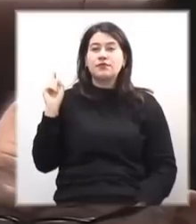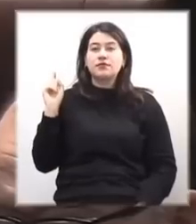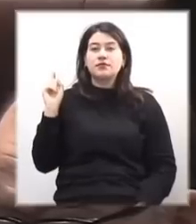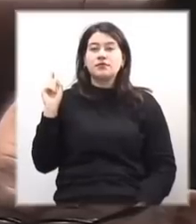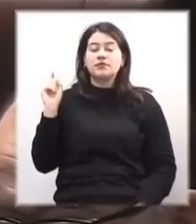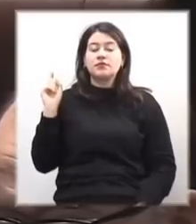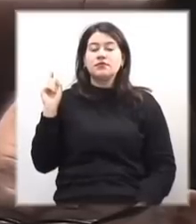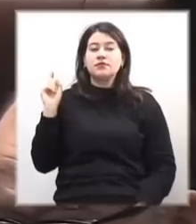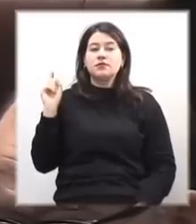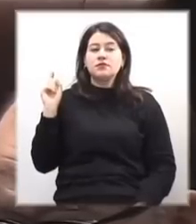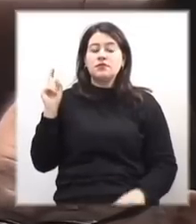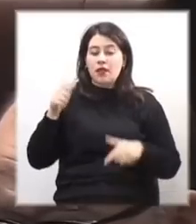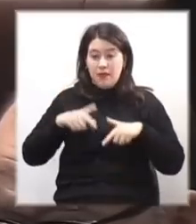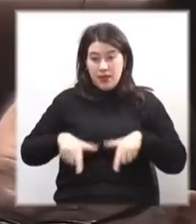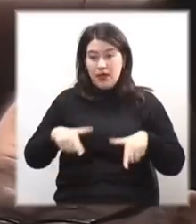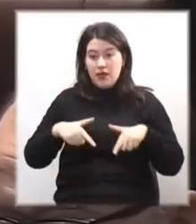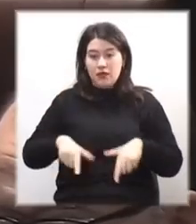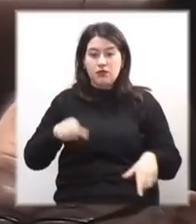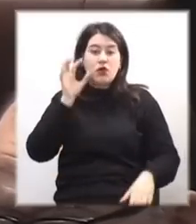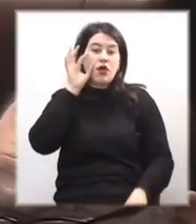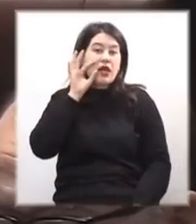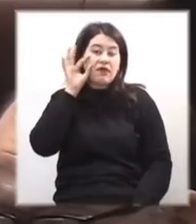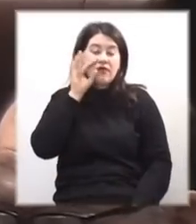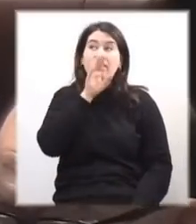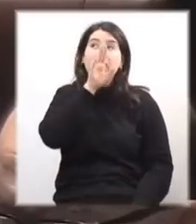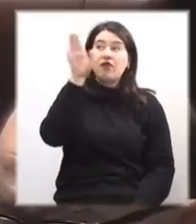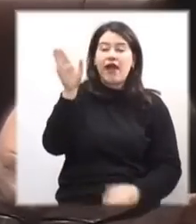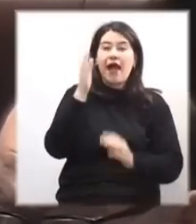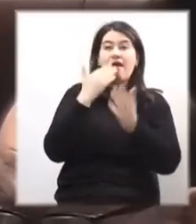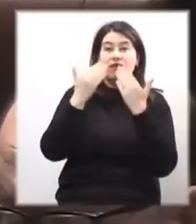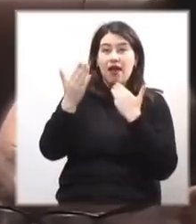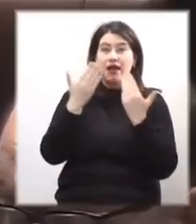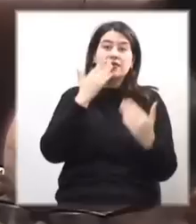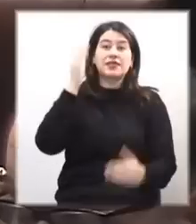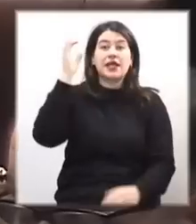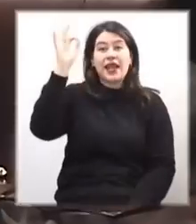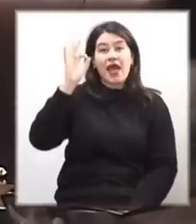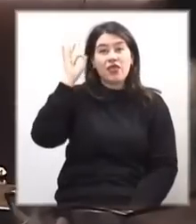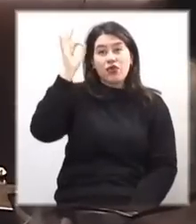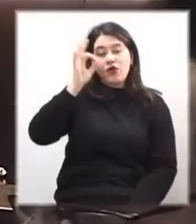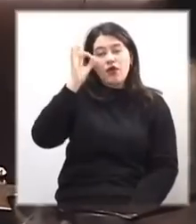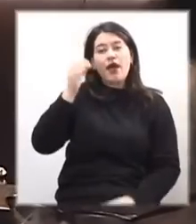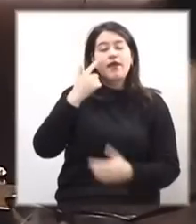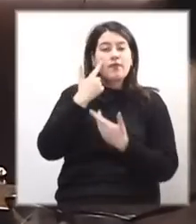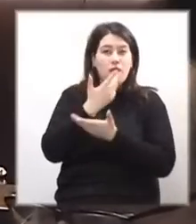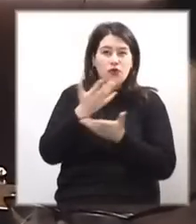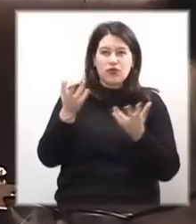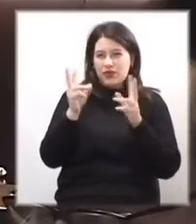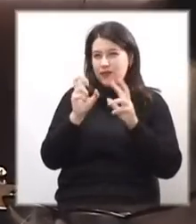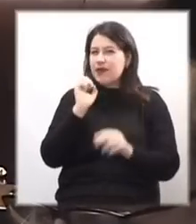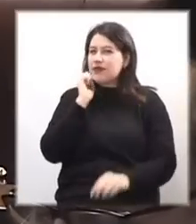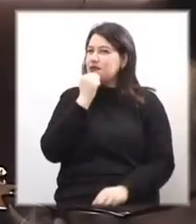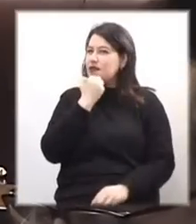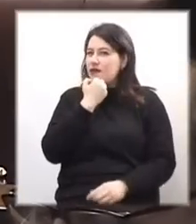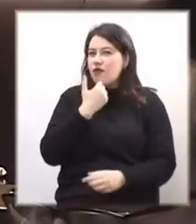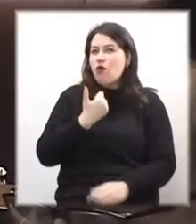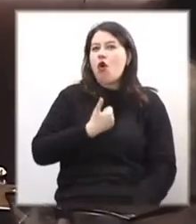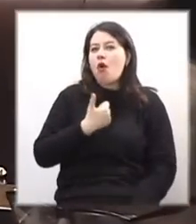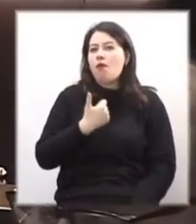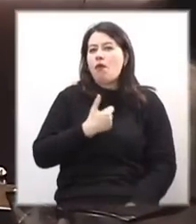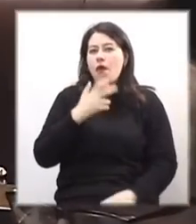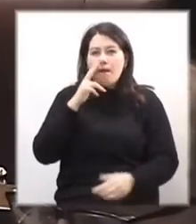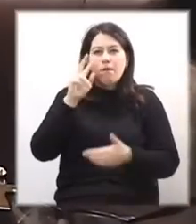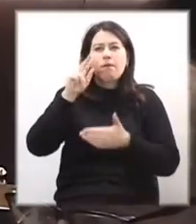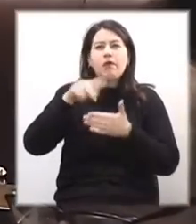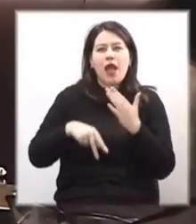el ministro fue a la interpelación en el Senado y mostró en una sesión reservada por dónde iba el